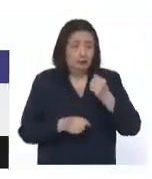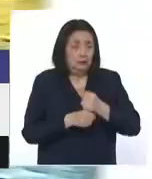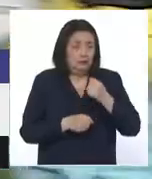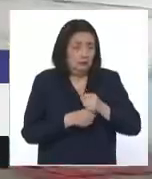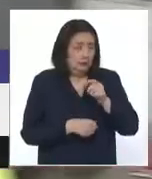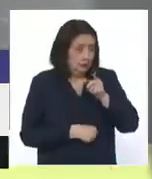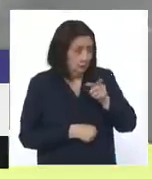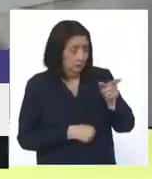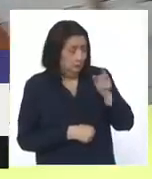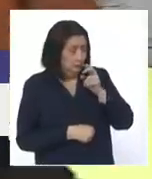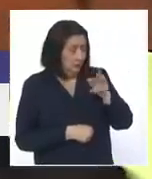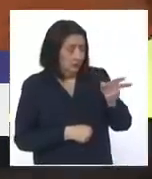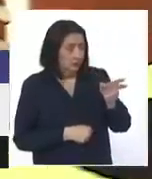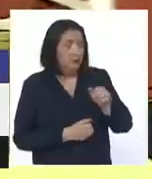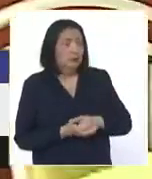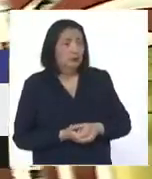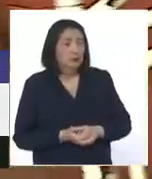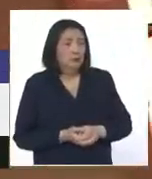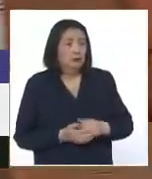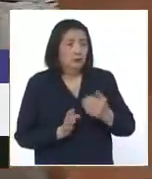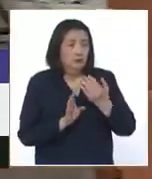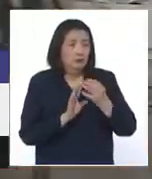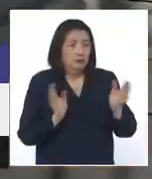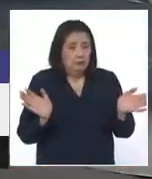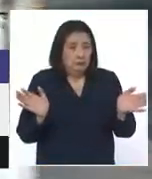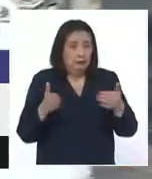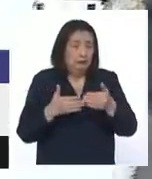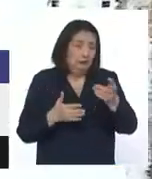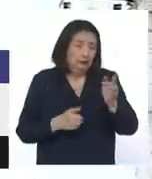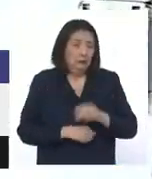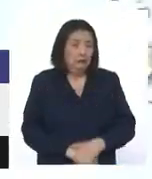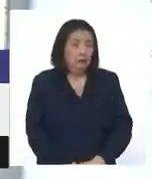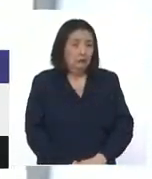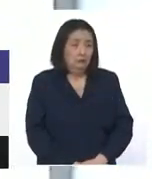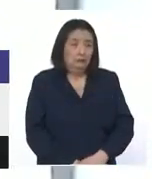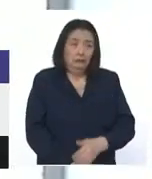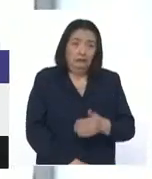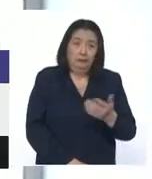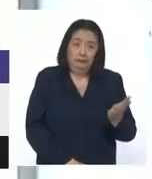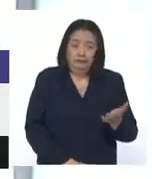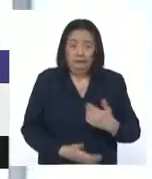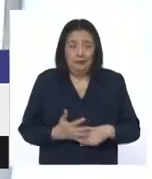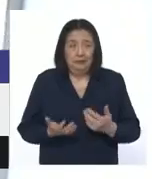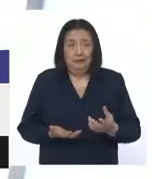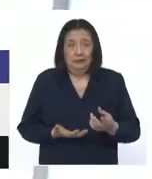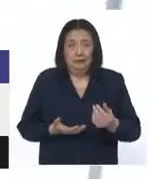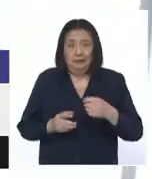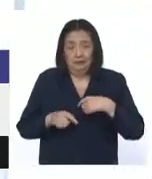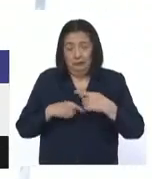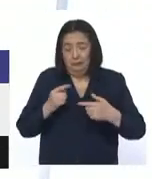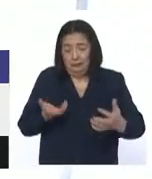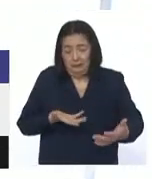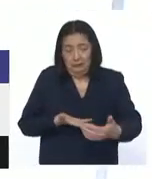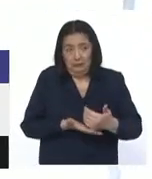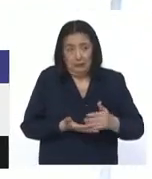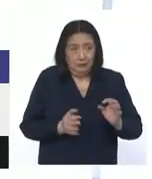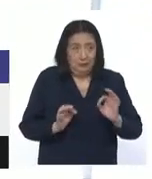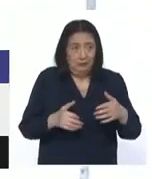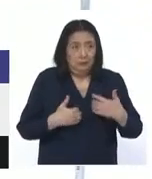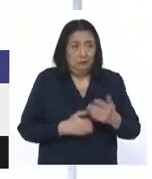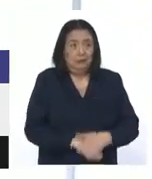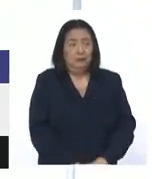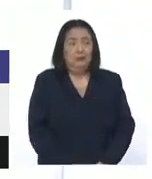así, Jaime, con la puerta en realidad cerrada. Imagínate, ahora ya lo poco que ganaba diario no lo va a conseguir.